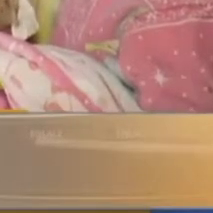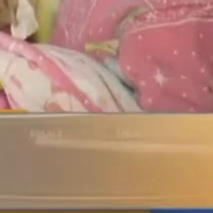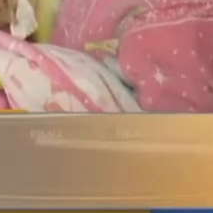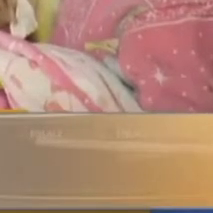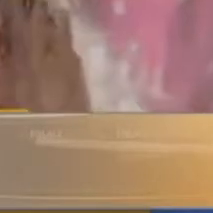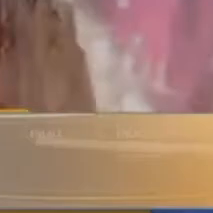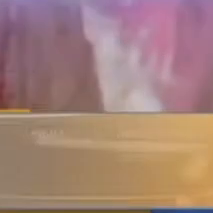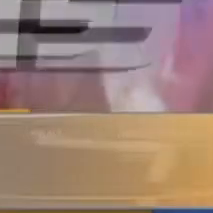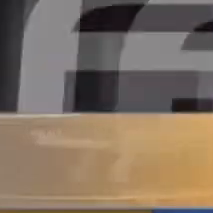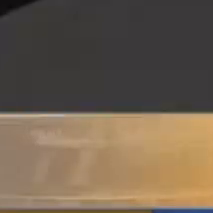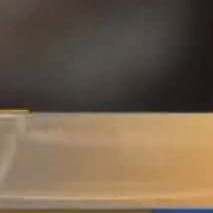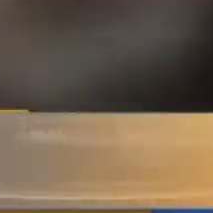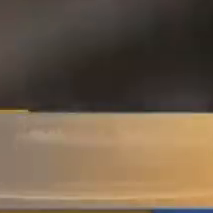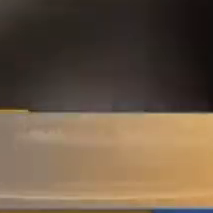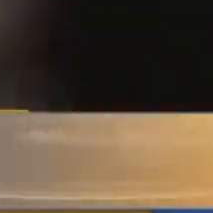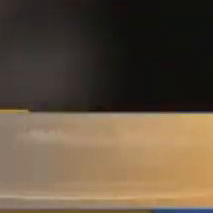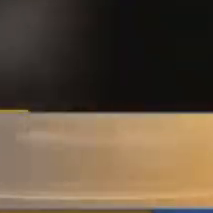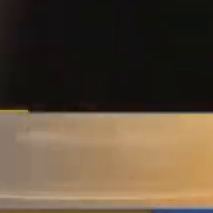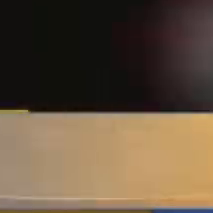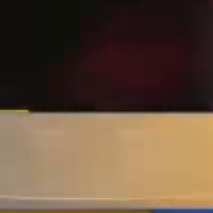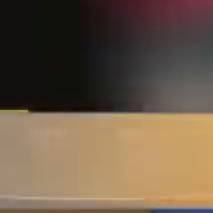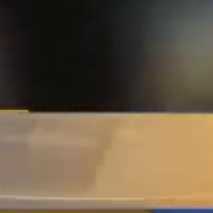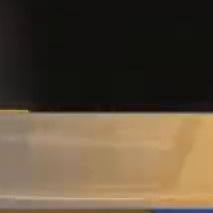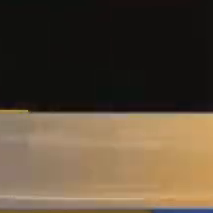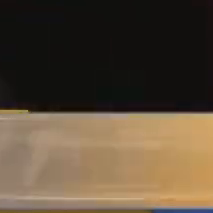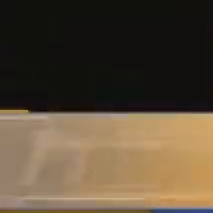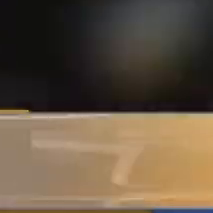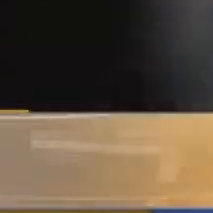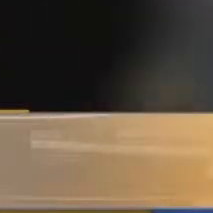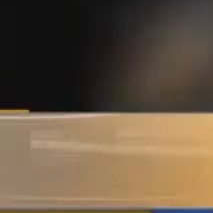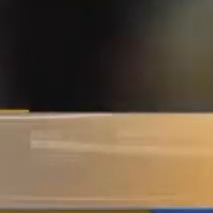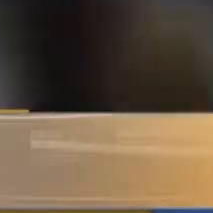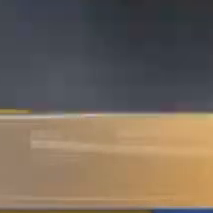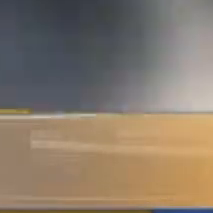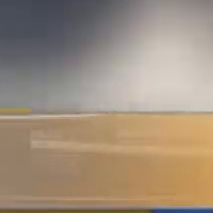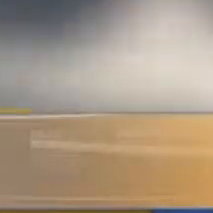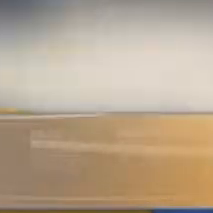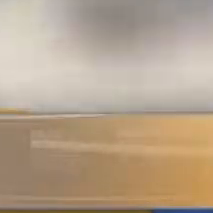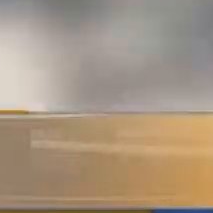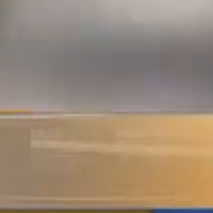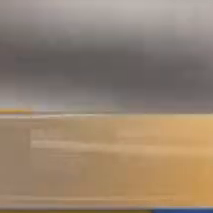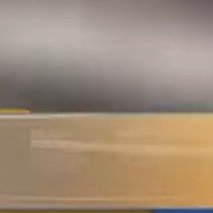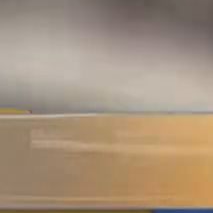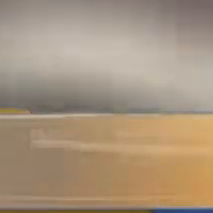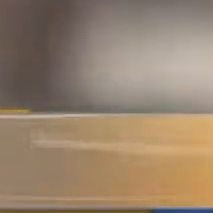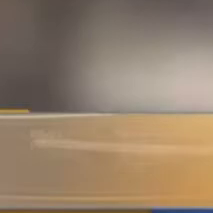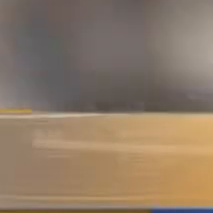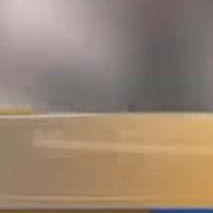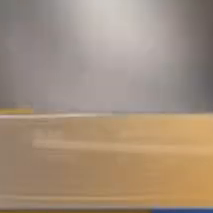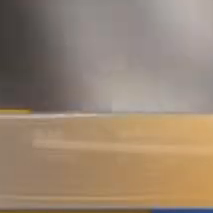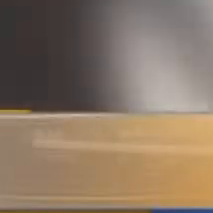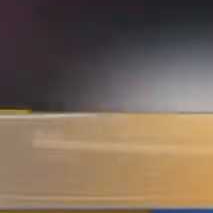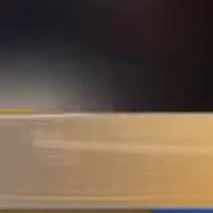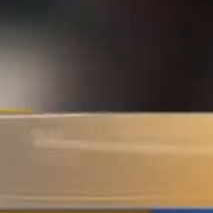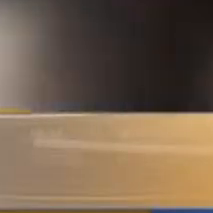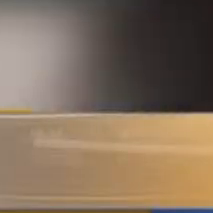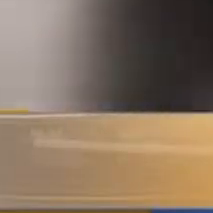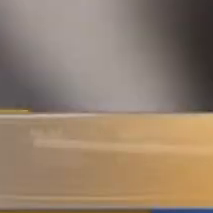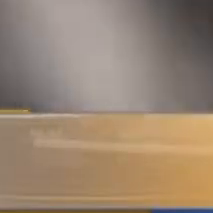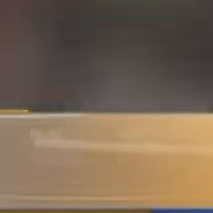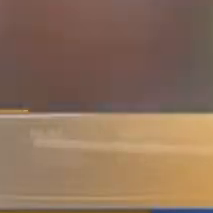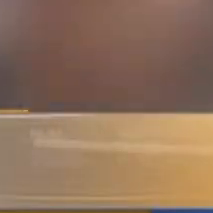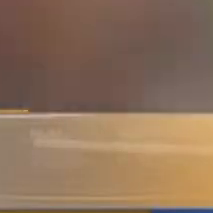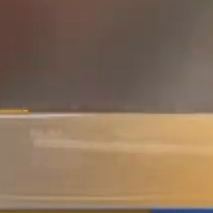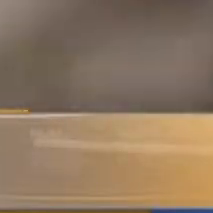de control remoto. Dos exsoldados profesionales quienes fueron sorprendidos robando fueron exhibidos en plena vía pública en Santa Rosa, sur de